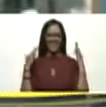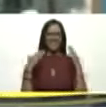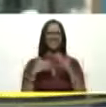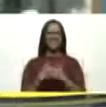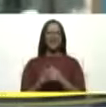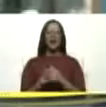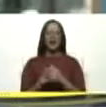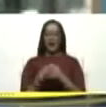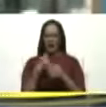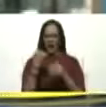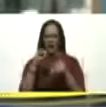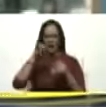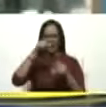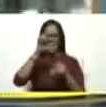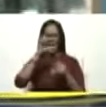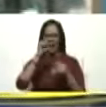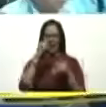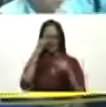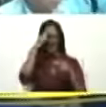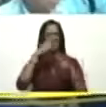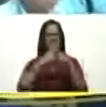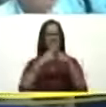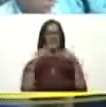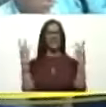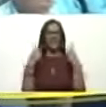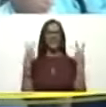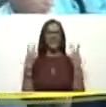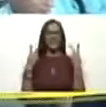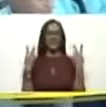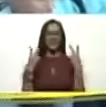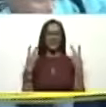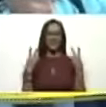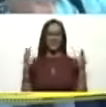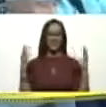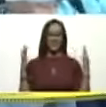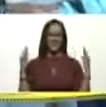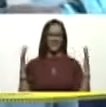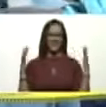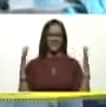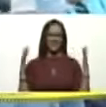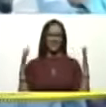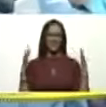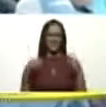El gran Jesús Rivero, honor y gloria, Jesús Rivero.